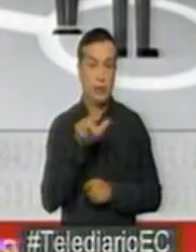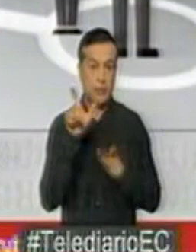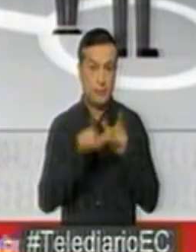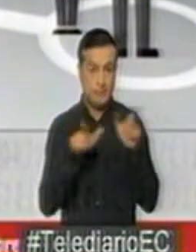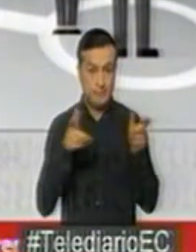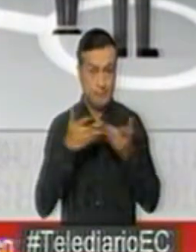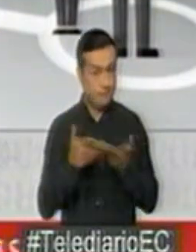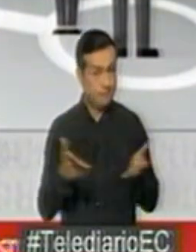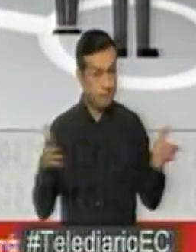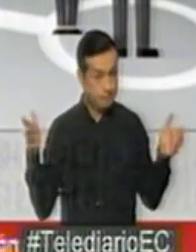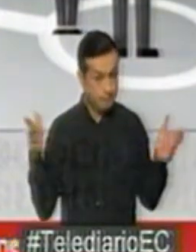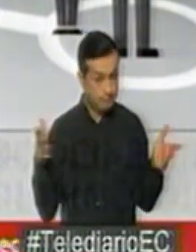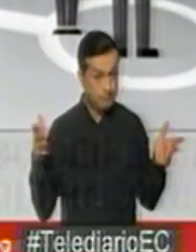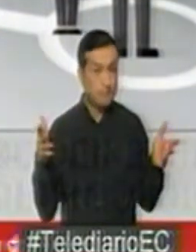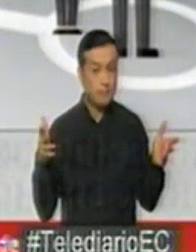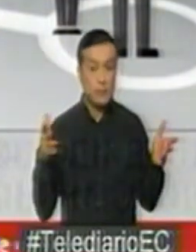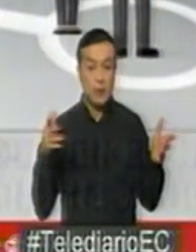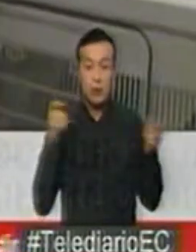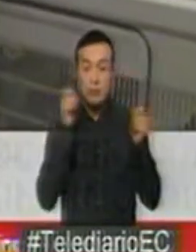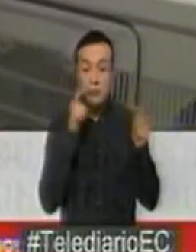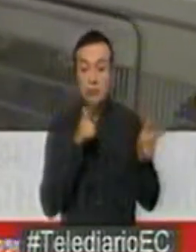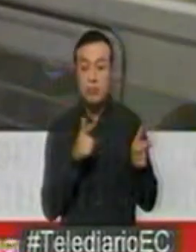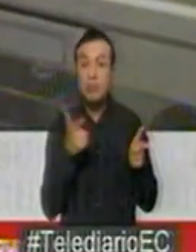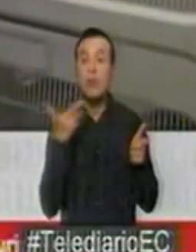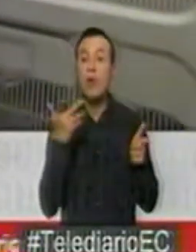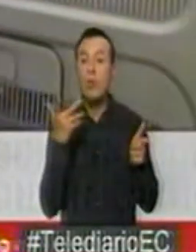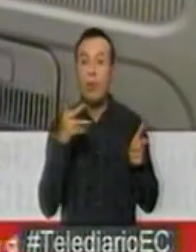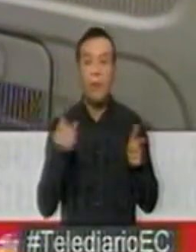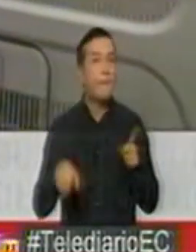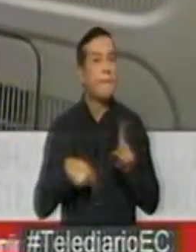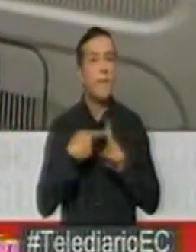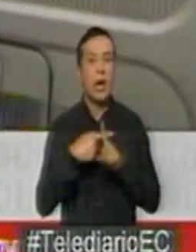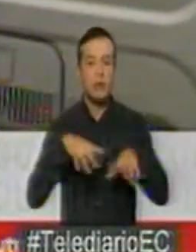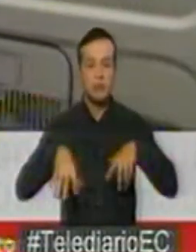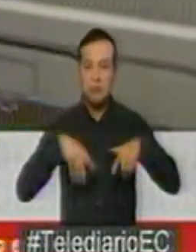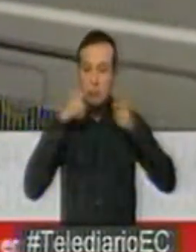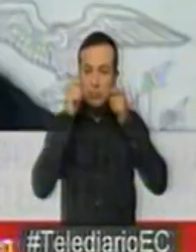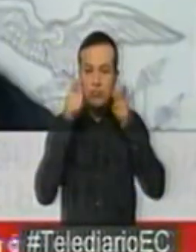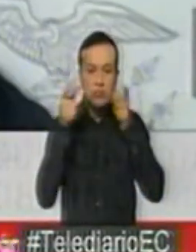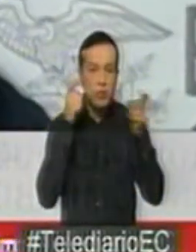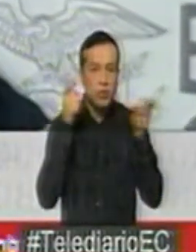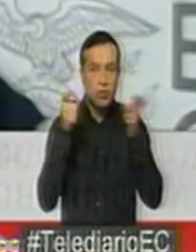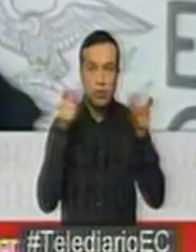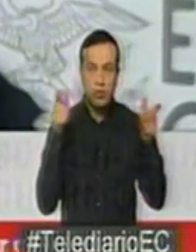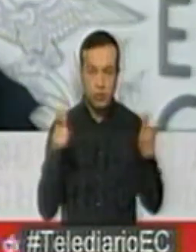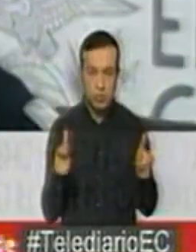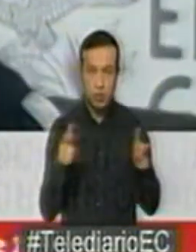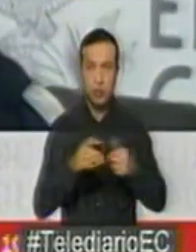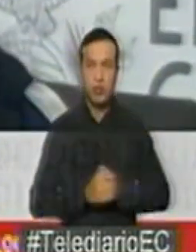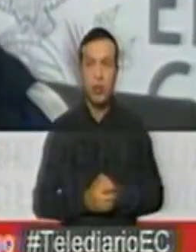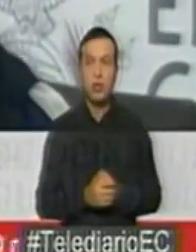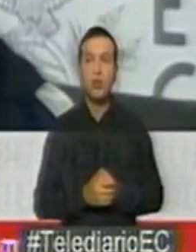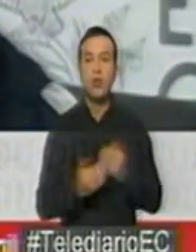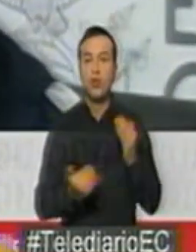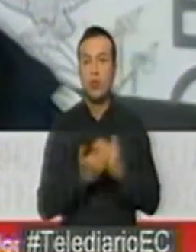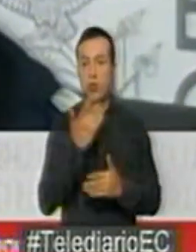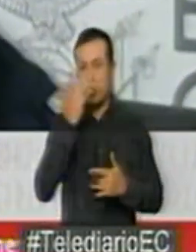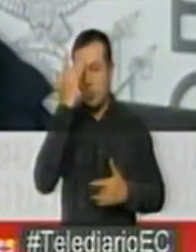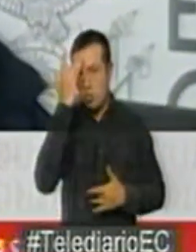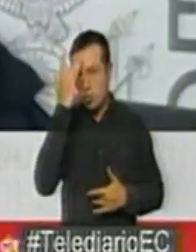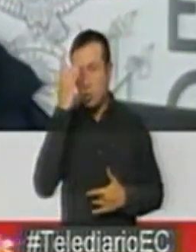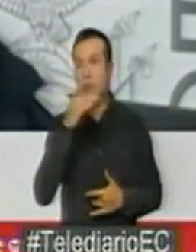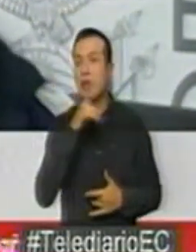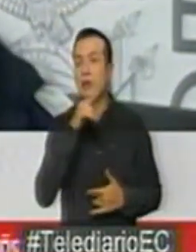convierta en una transmisión comunitaria, se reforzarán las acciones de control. Nuevos casos son